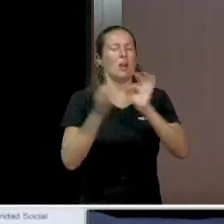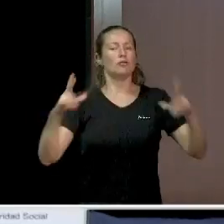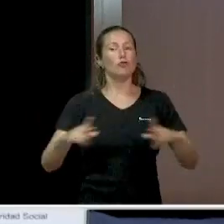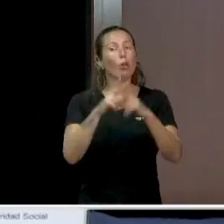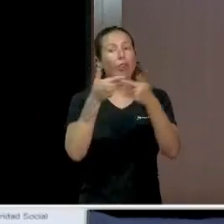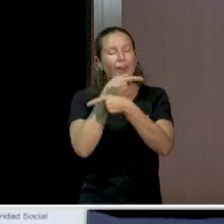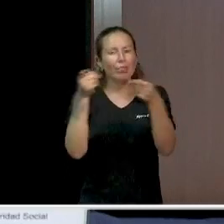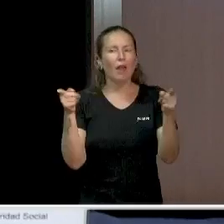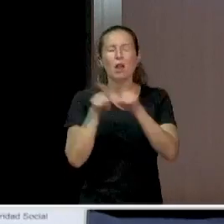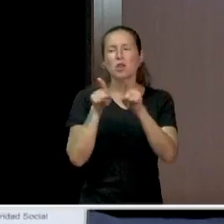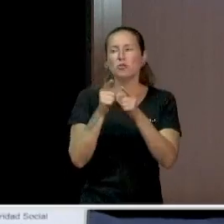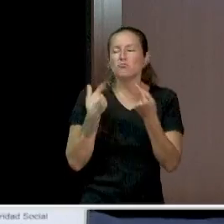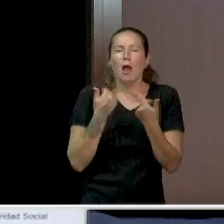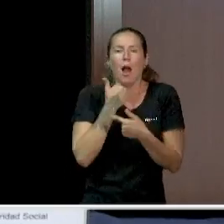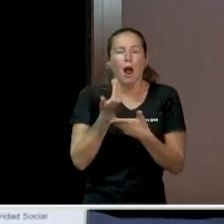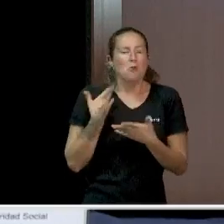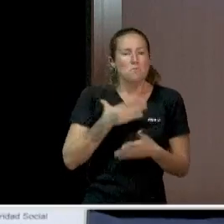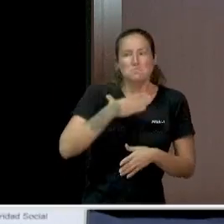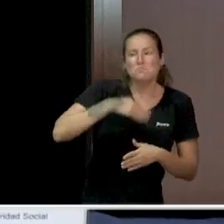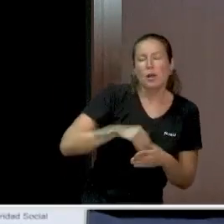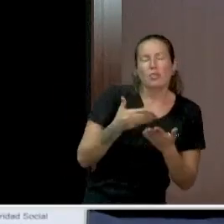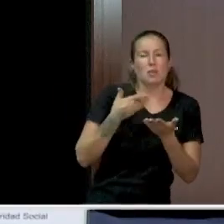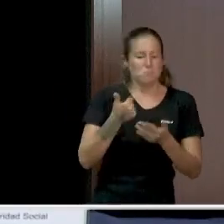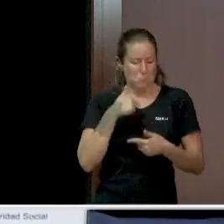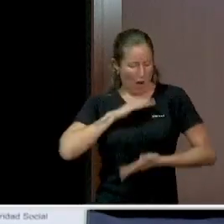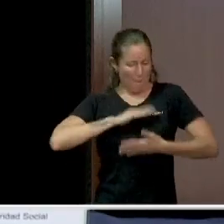se les ha vetado la posibilidad de contribuir